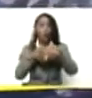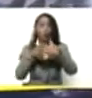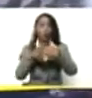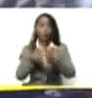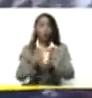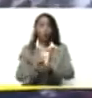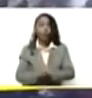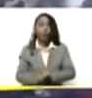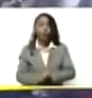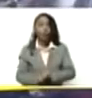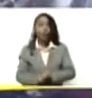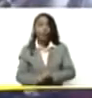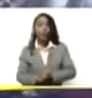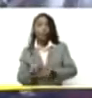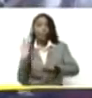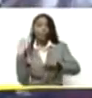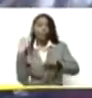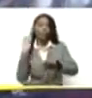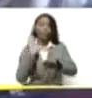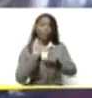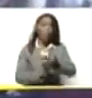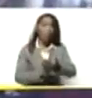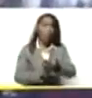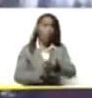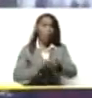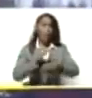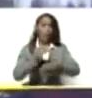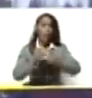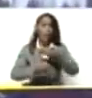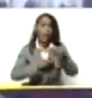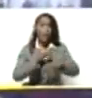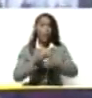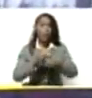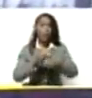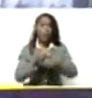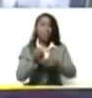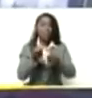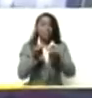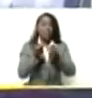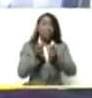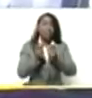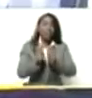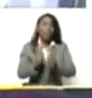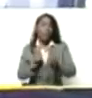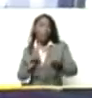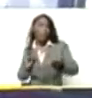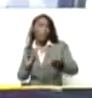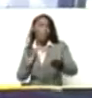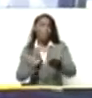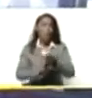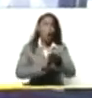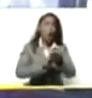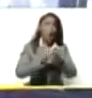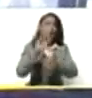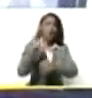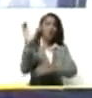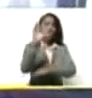diálogo político con los factores del extremismo de derecha en méxico